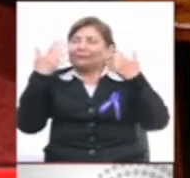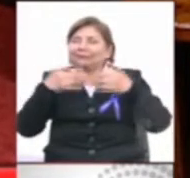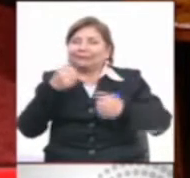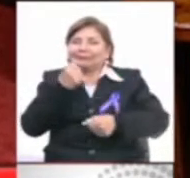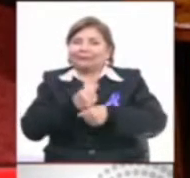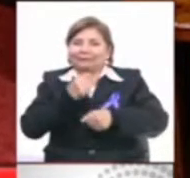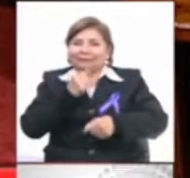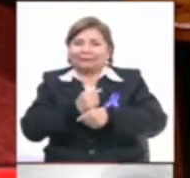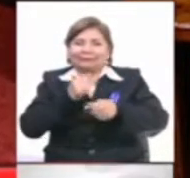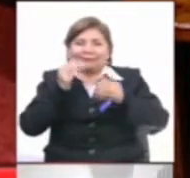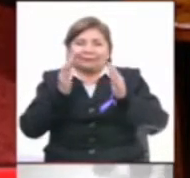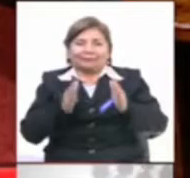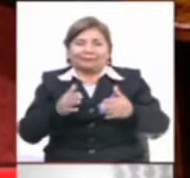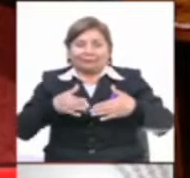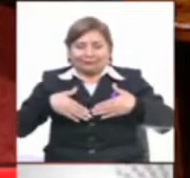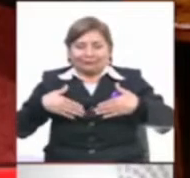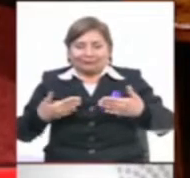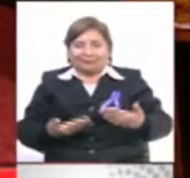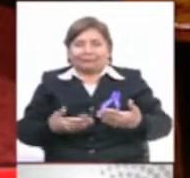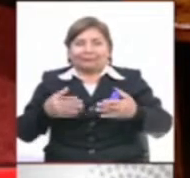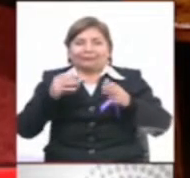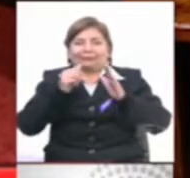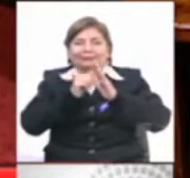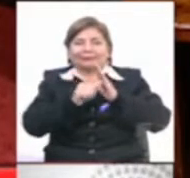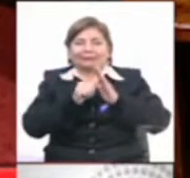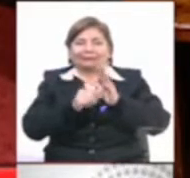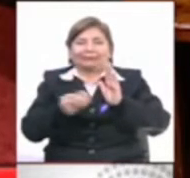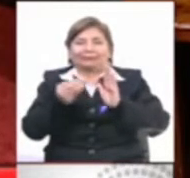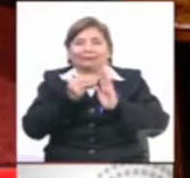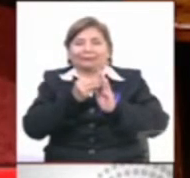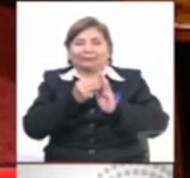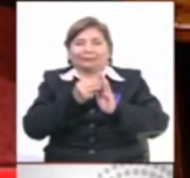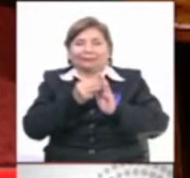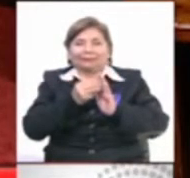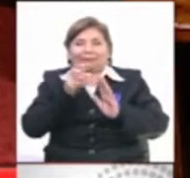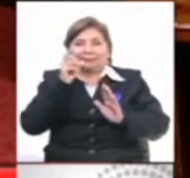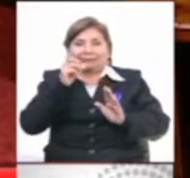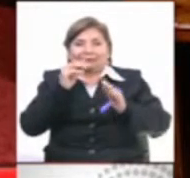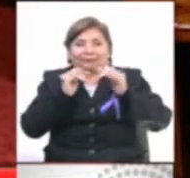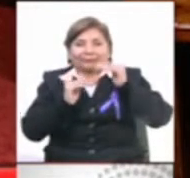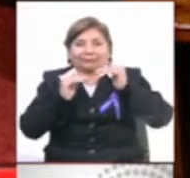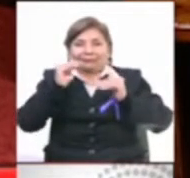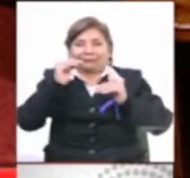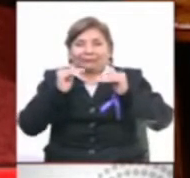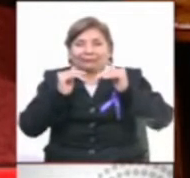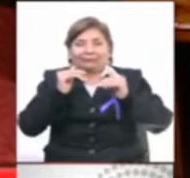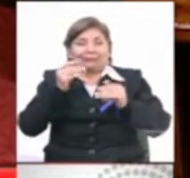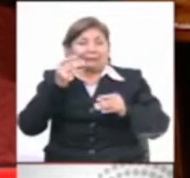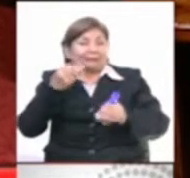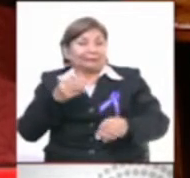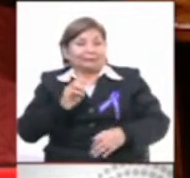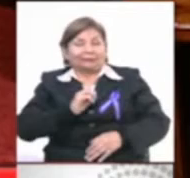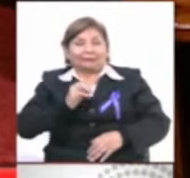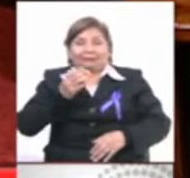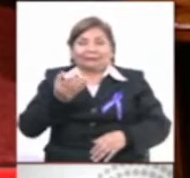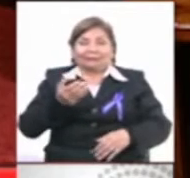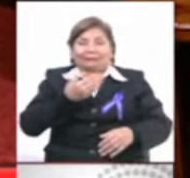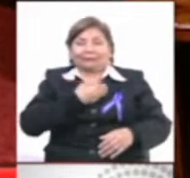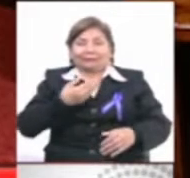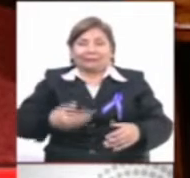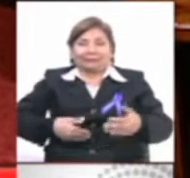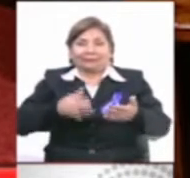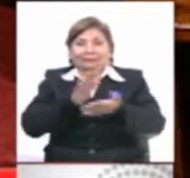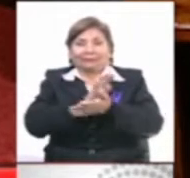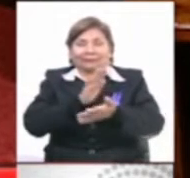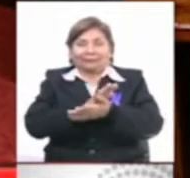los trabajadores, hemos logrado un artículo que permite un equilibrio entre los principios de la